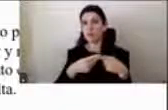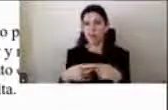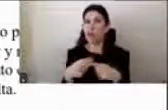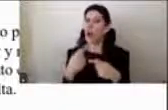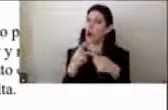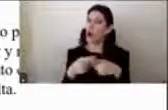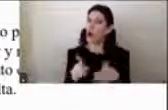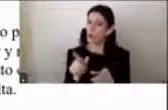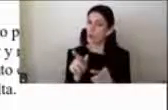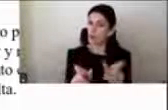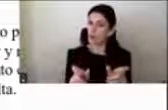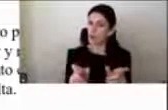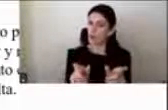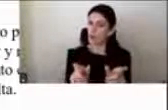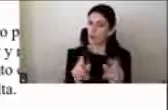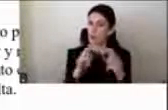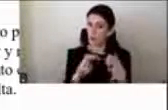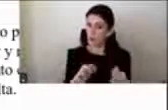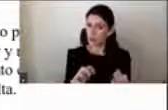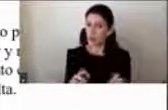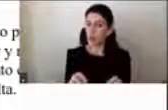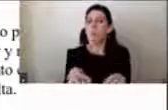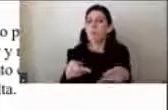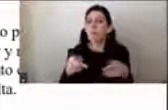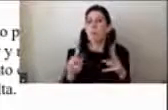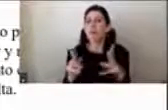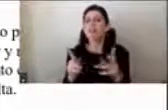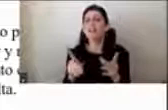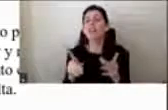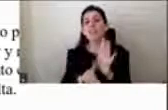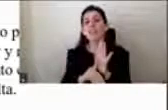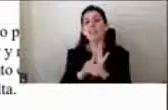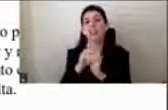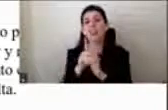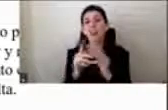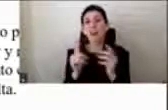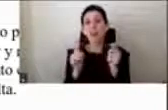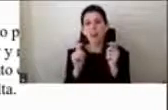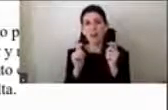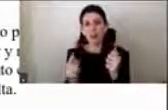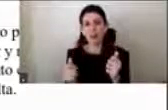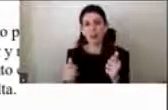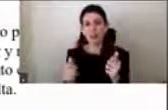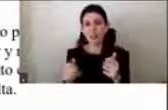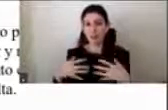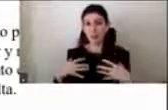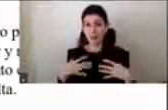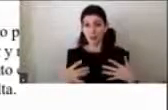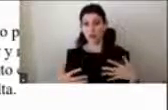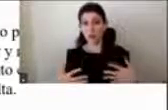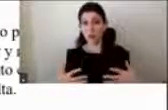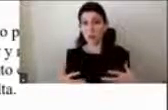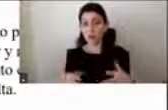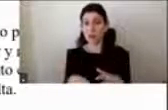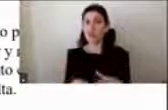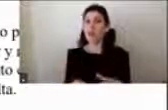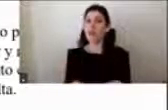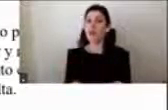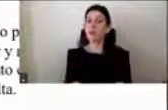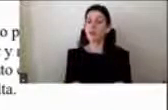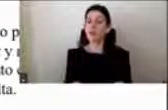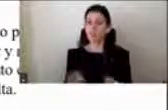habilidades motoras necesarias para la ejecución de comportamientos complejos. Y más recientemente, Pelis y Panksepp y